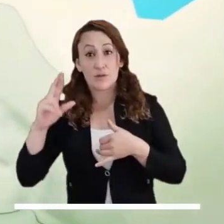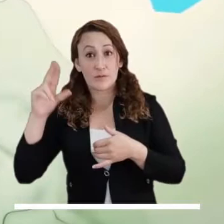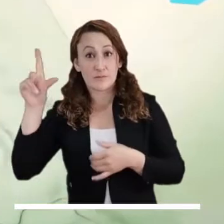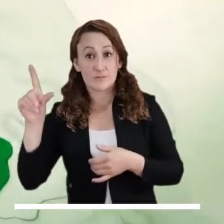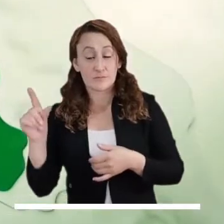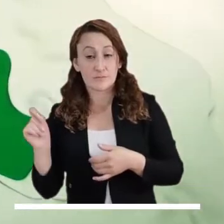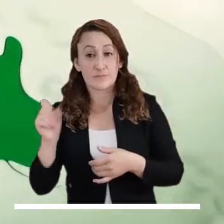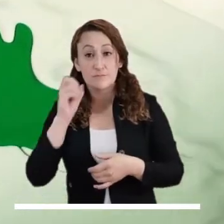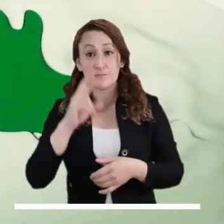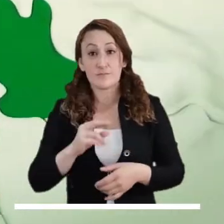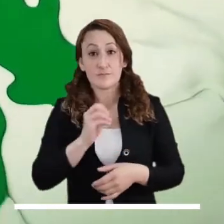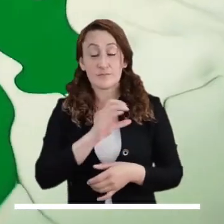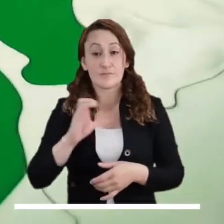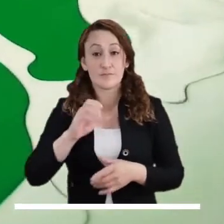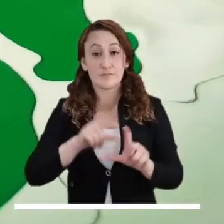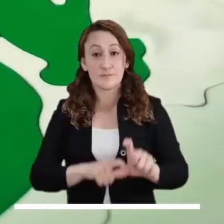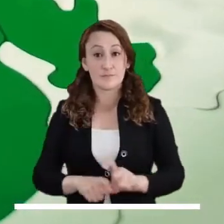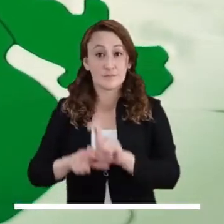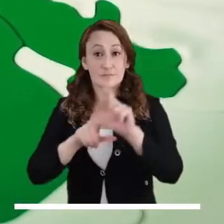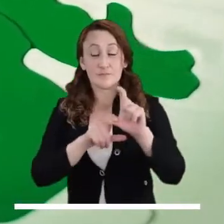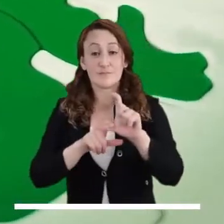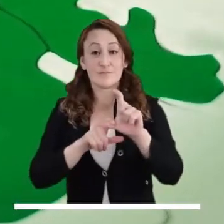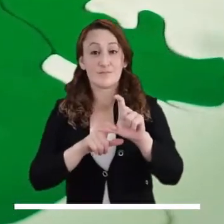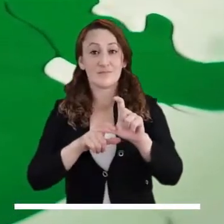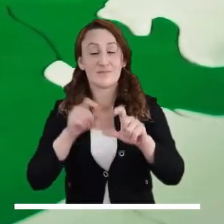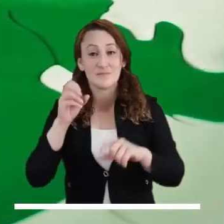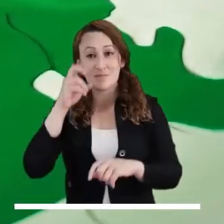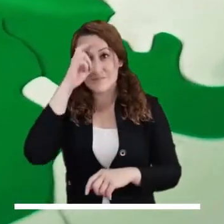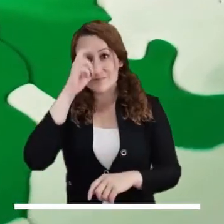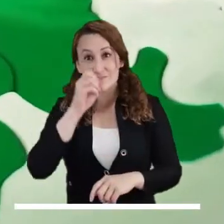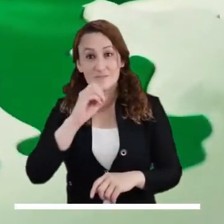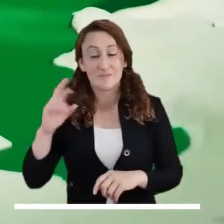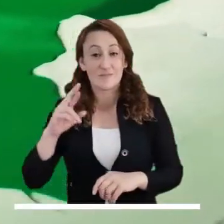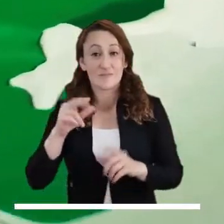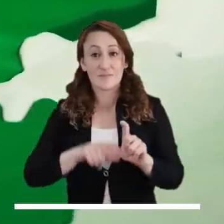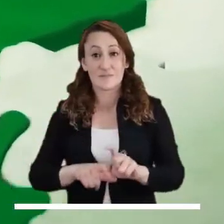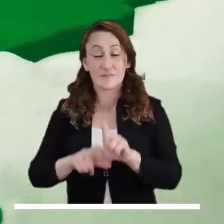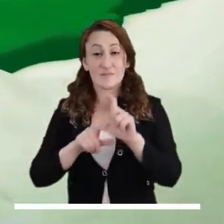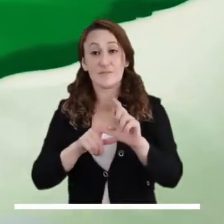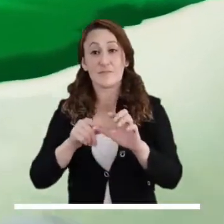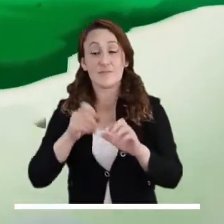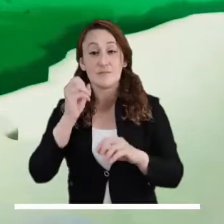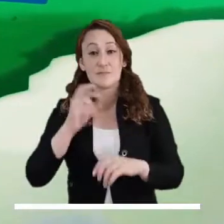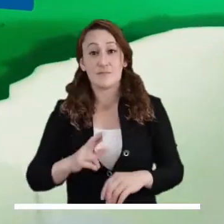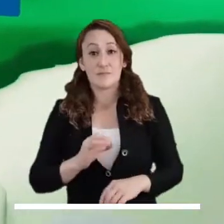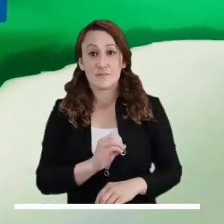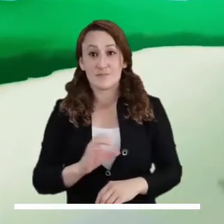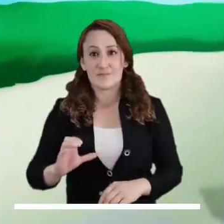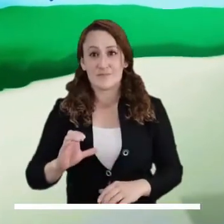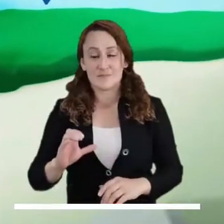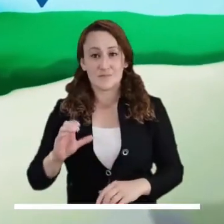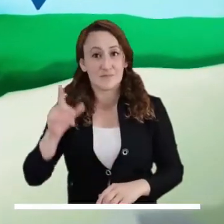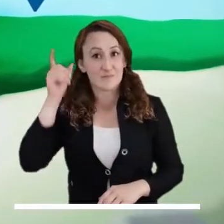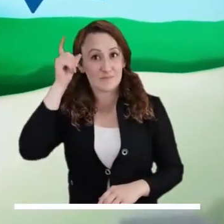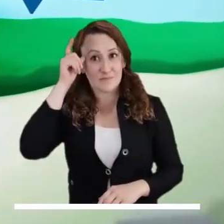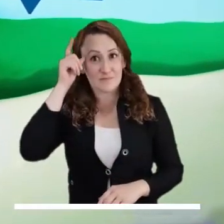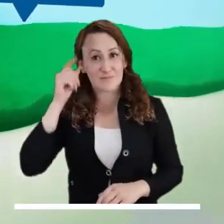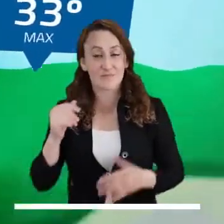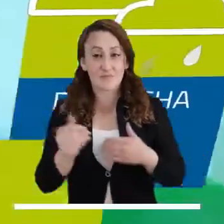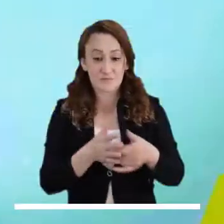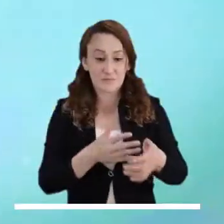Tarde lluviosa se prevé en el Caribe, sobre todo en el oriente de Cesar, suroccidente de La Guajira, nororiente de Magdalena y suroccidente de